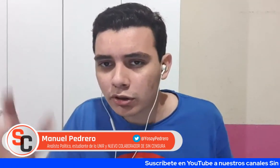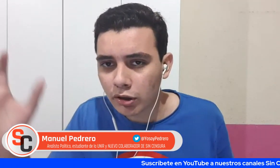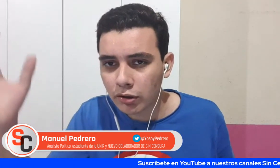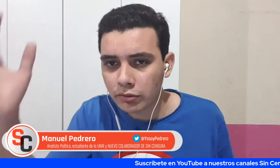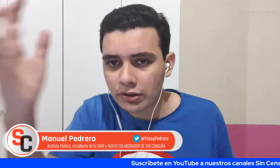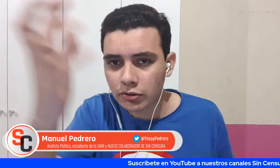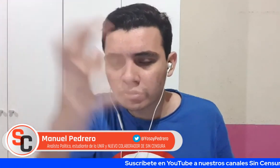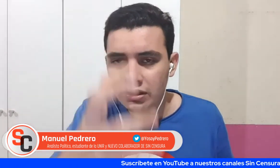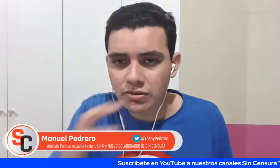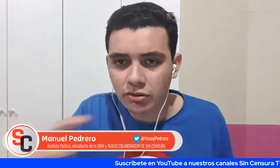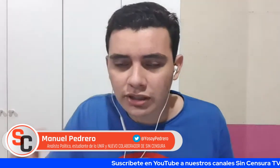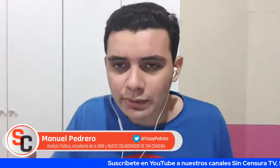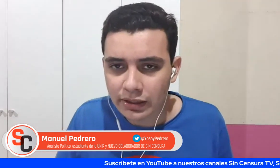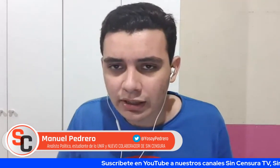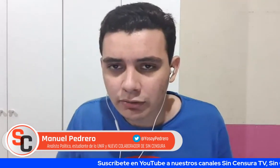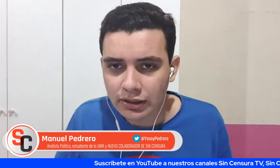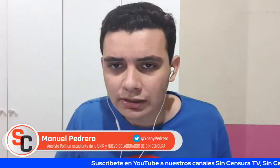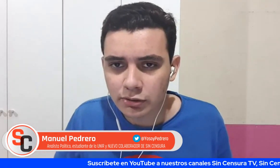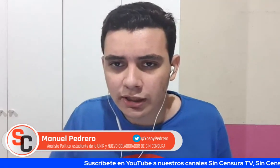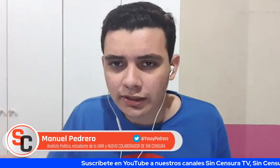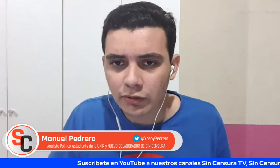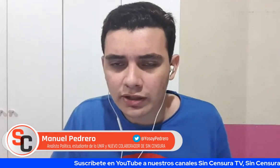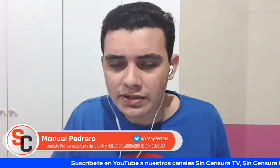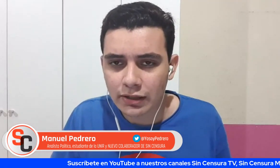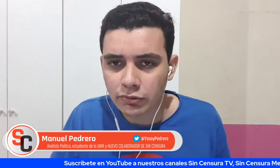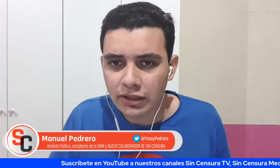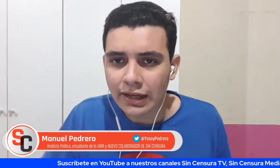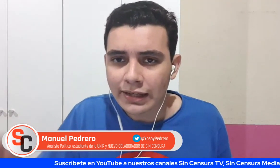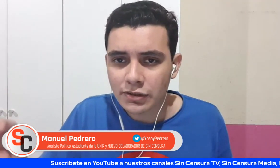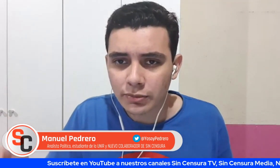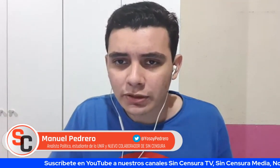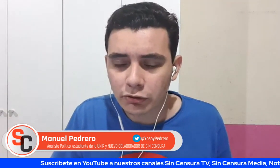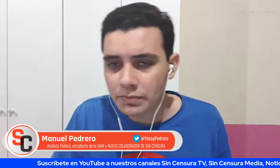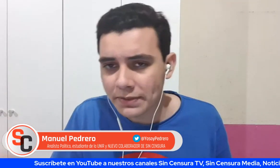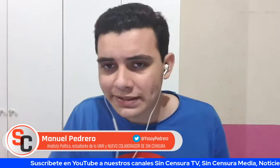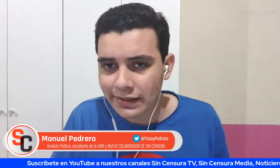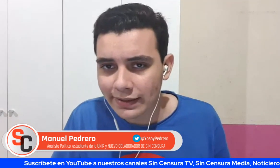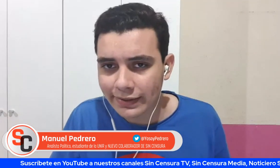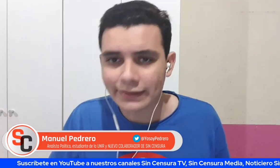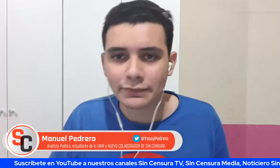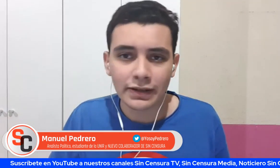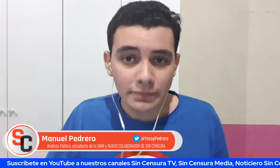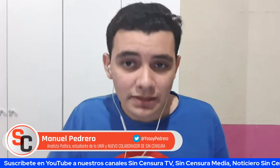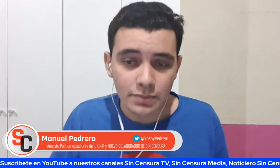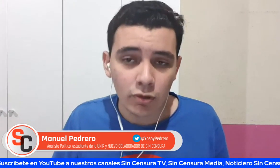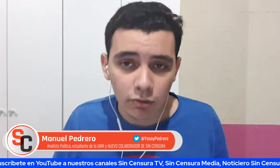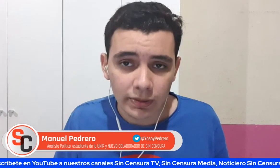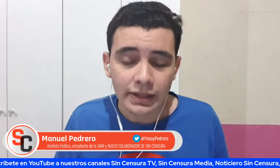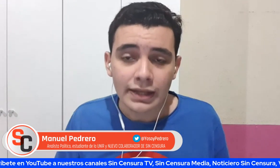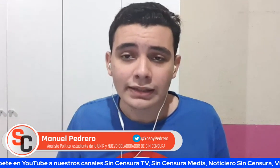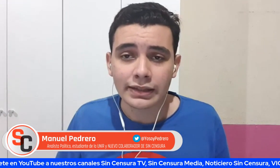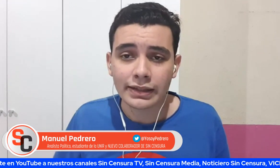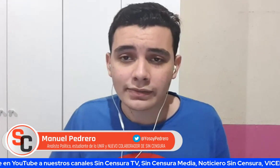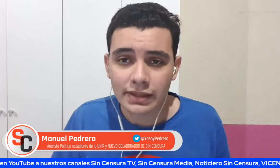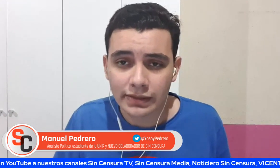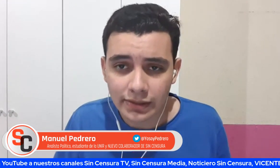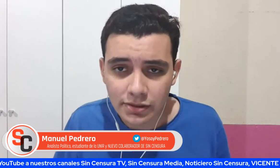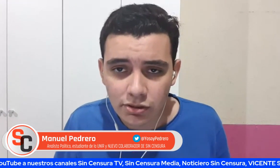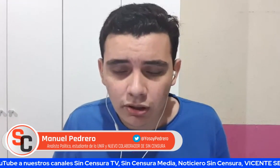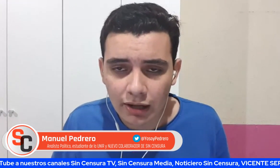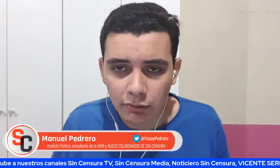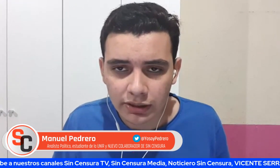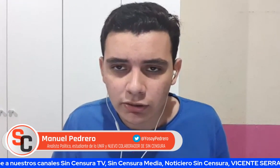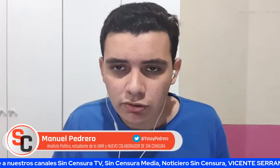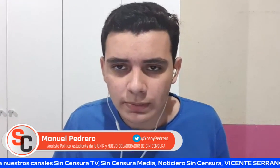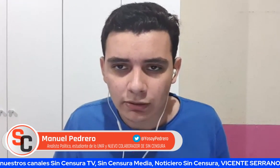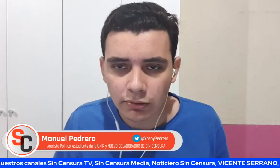por todo el contexto que lleva girando el caso de Genaro García Luna y sobre todo el precedente que fue el mismo hombre que